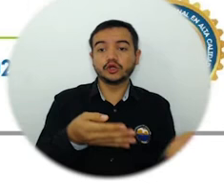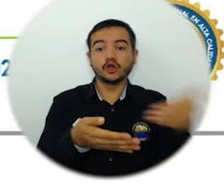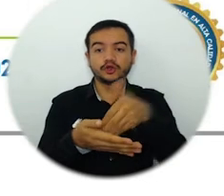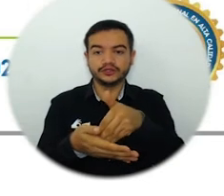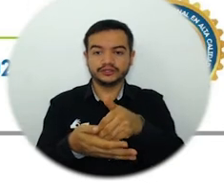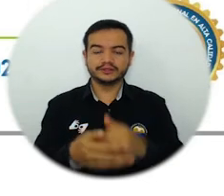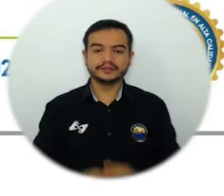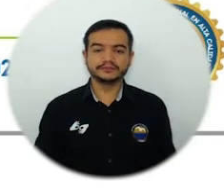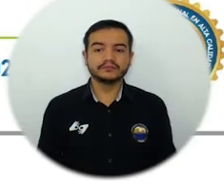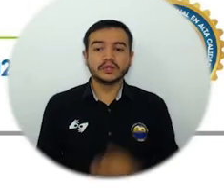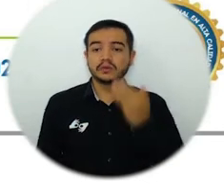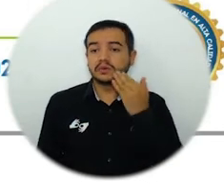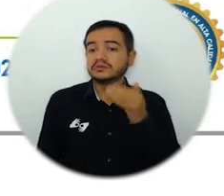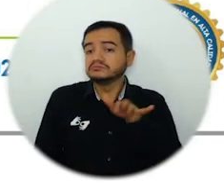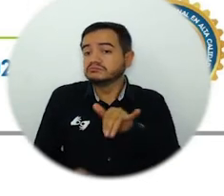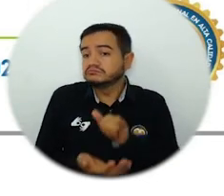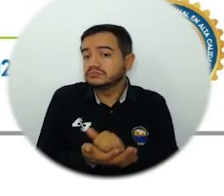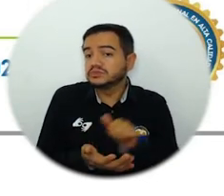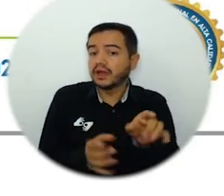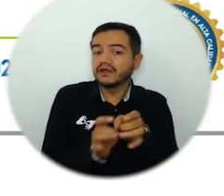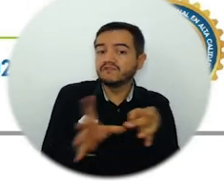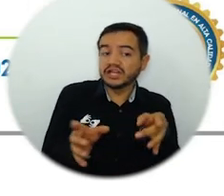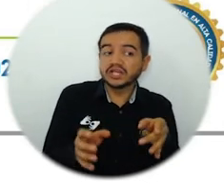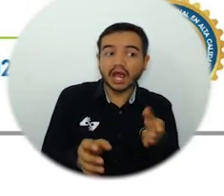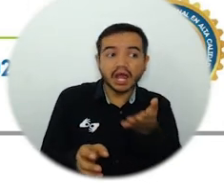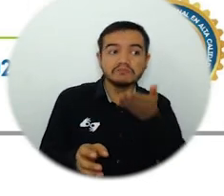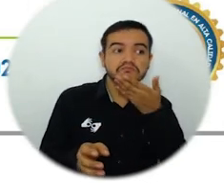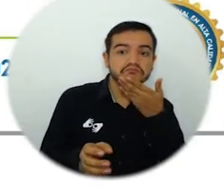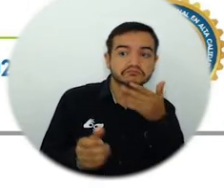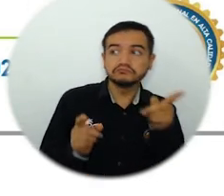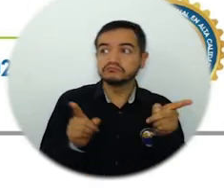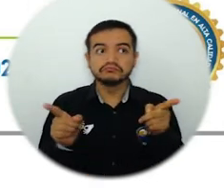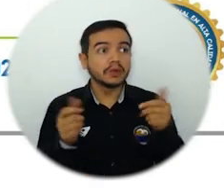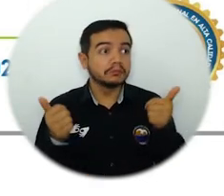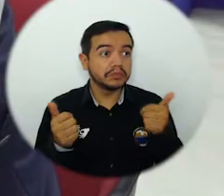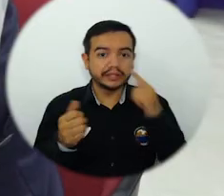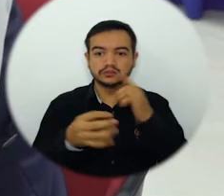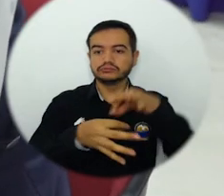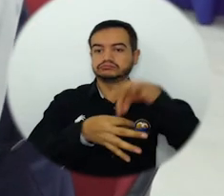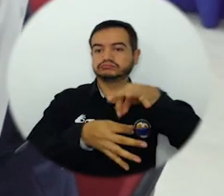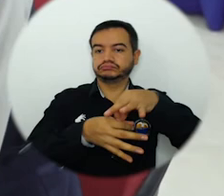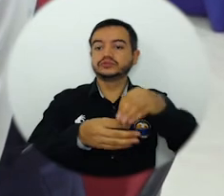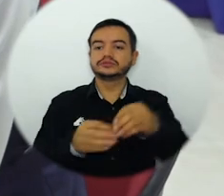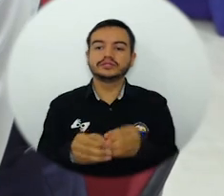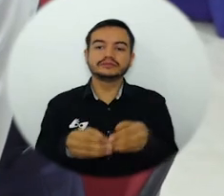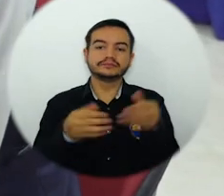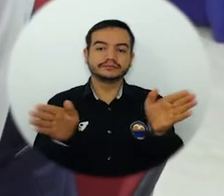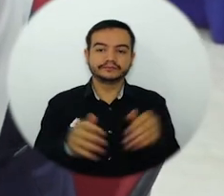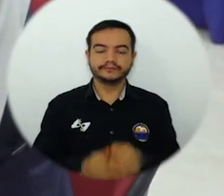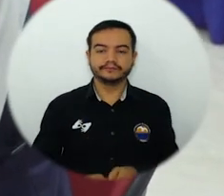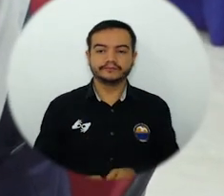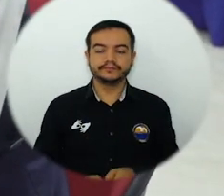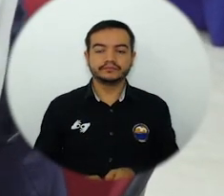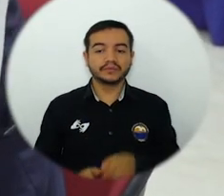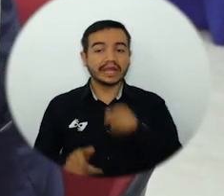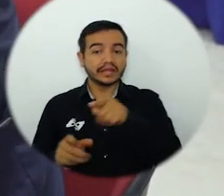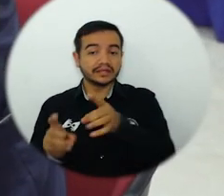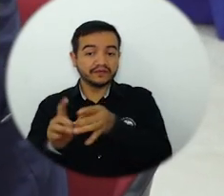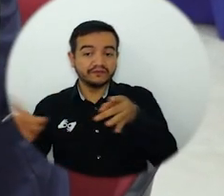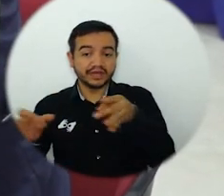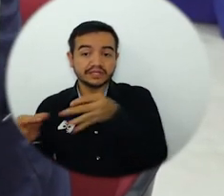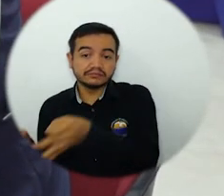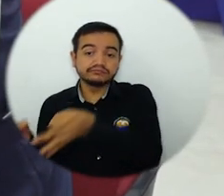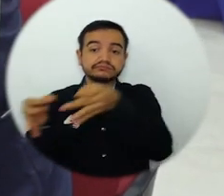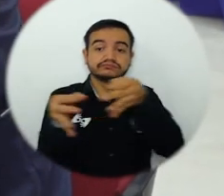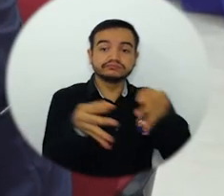reprogramarla en una fecha en la que se garantice la disponibilidad de la plataforma. La reprogramación de la fecha para la realización de